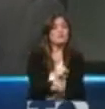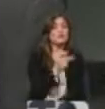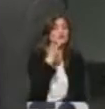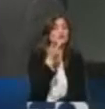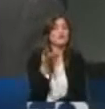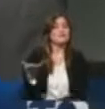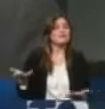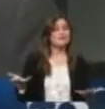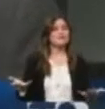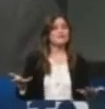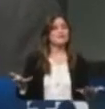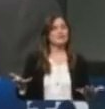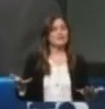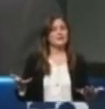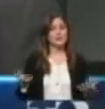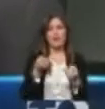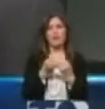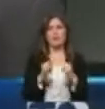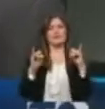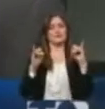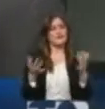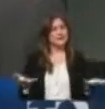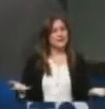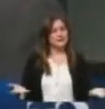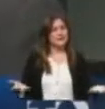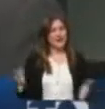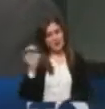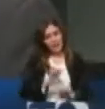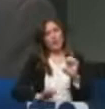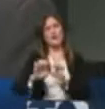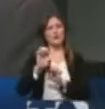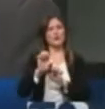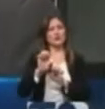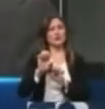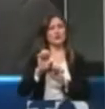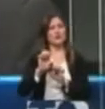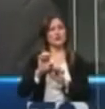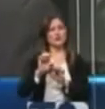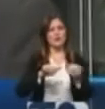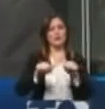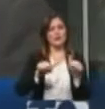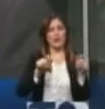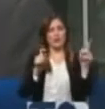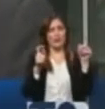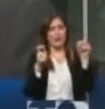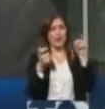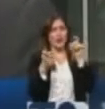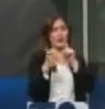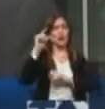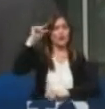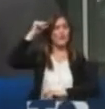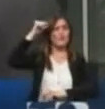Pueblo ve mermada su independencia por la evaluación de un órgano en transición administrativo de origen